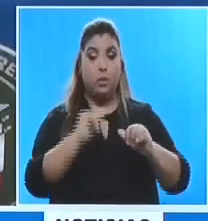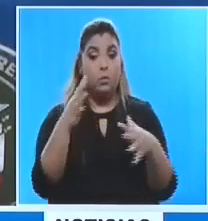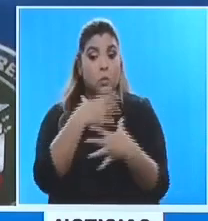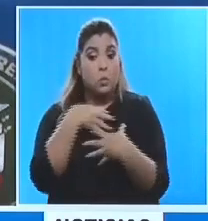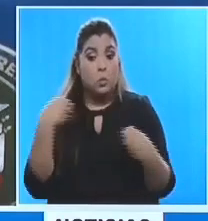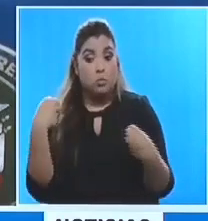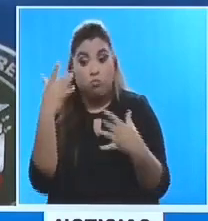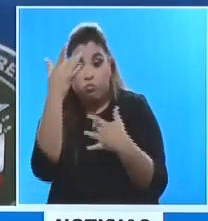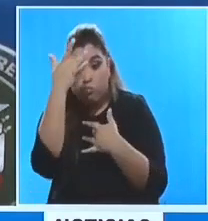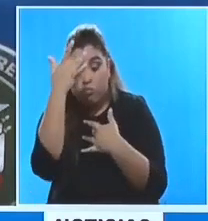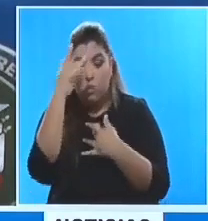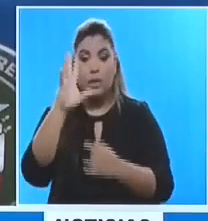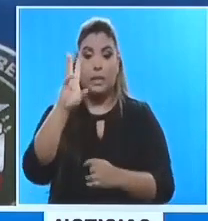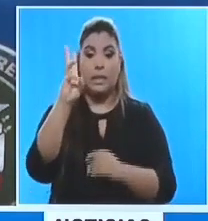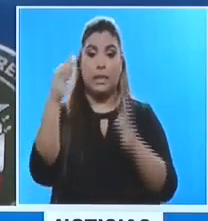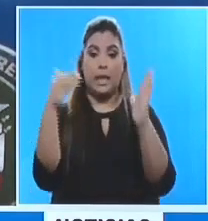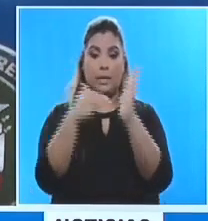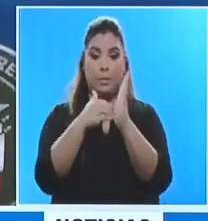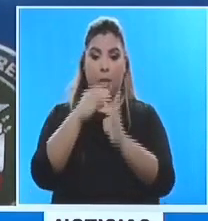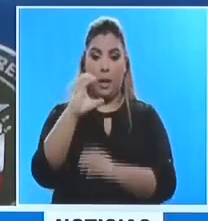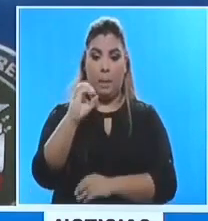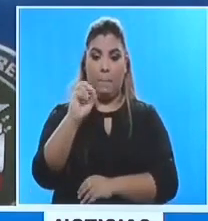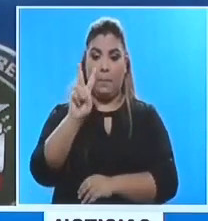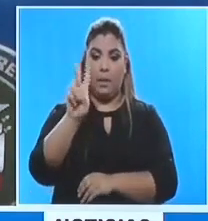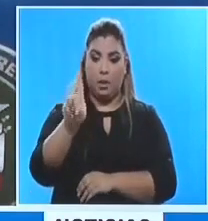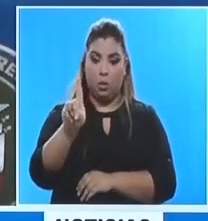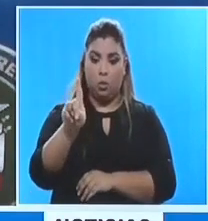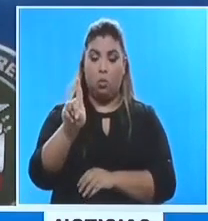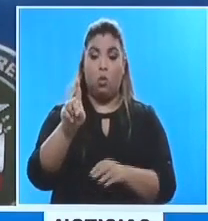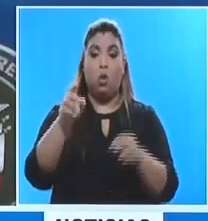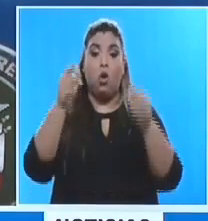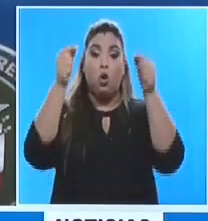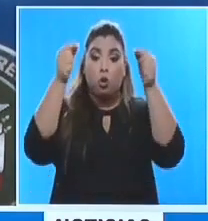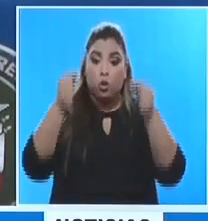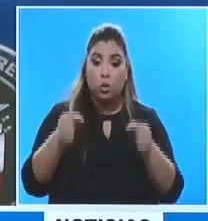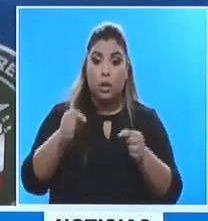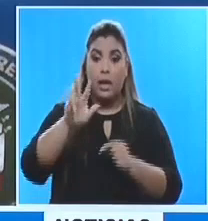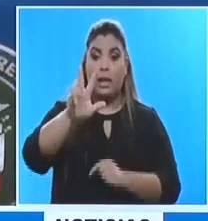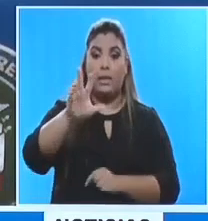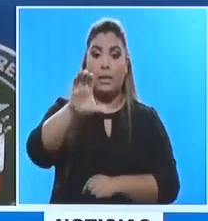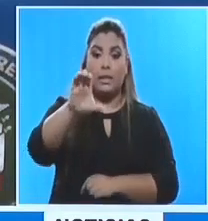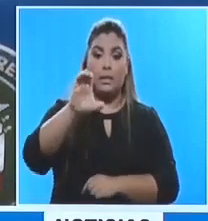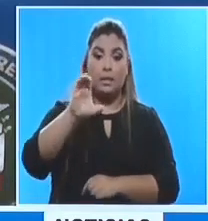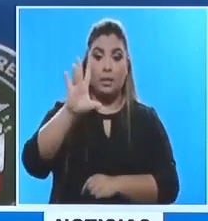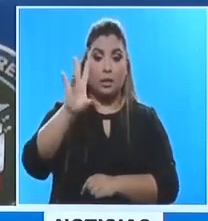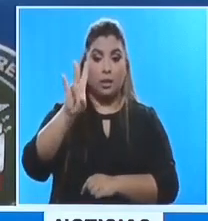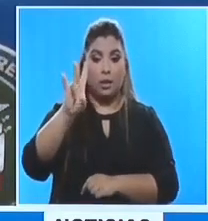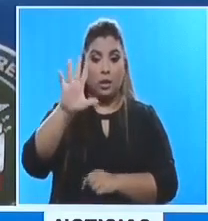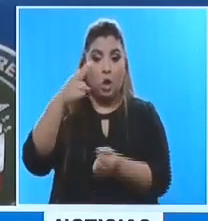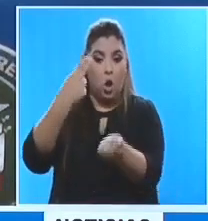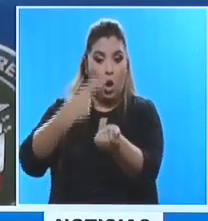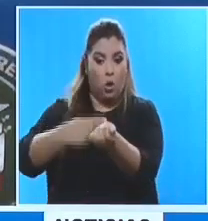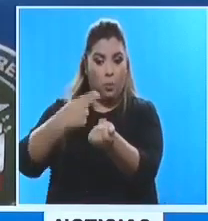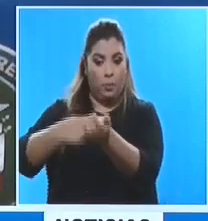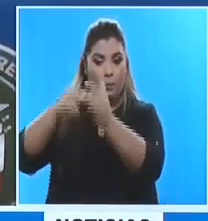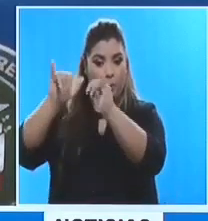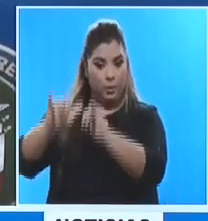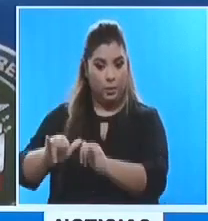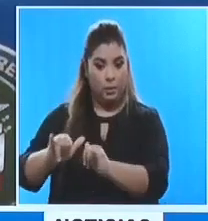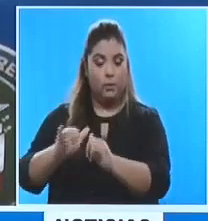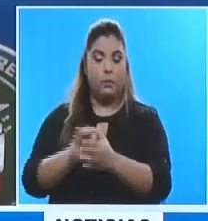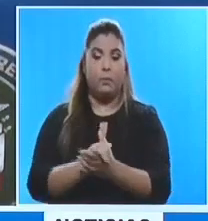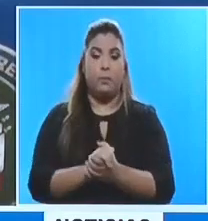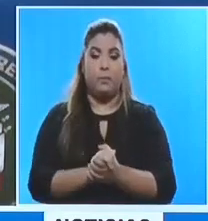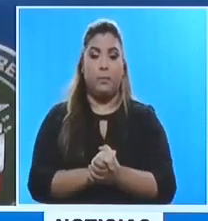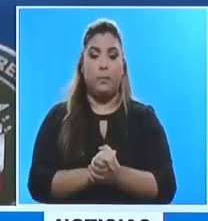clínicos 6.021, un total de 375 hospitalizados, de